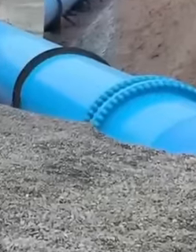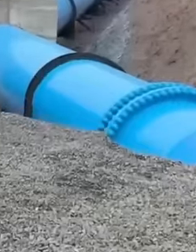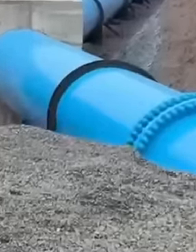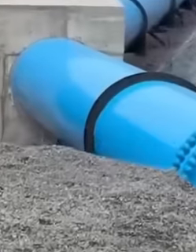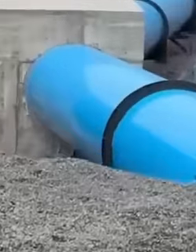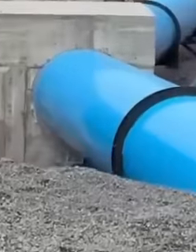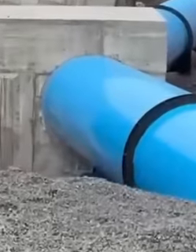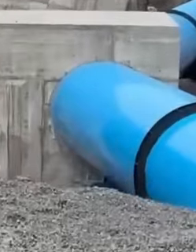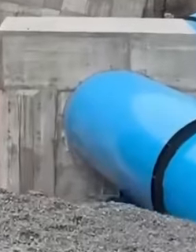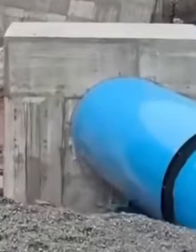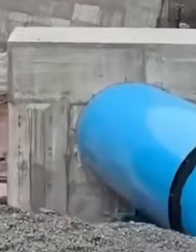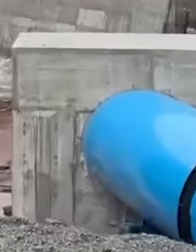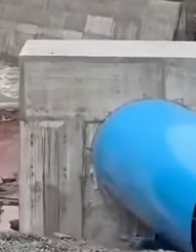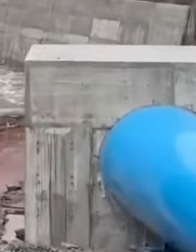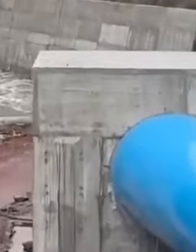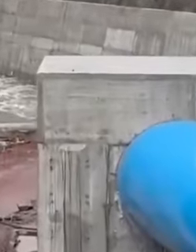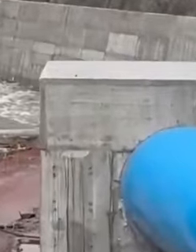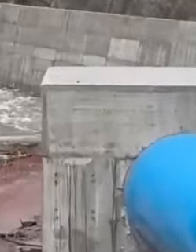de agua.